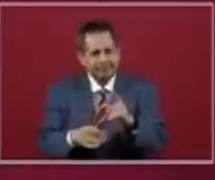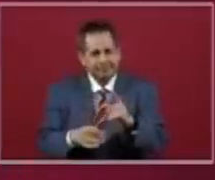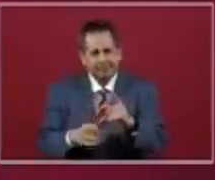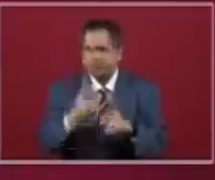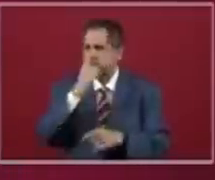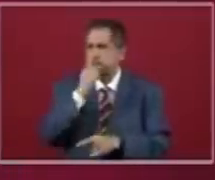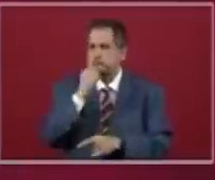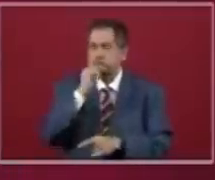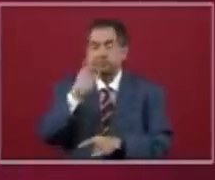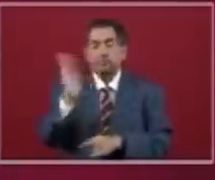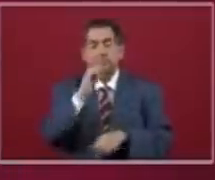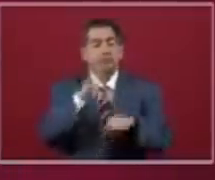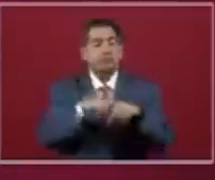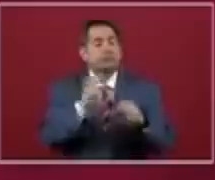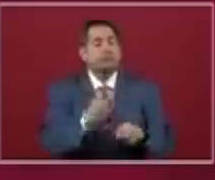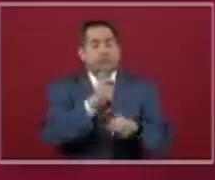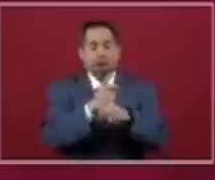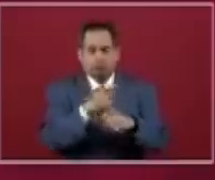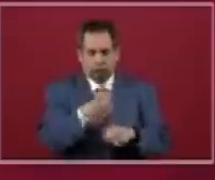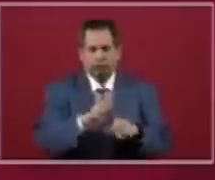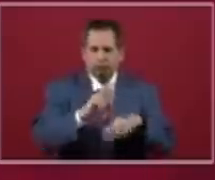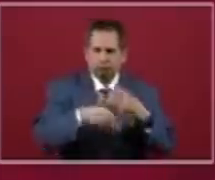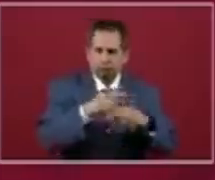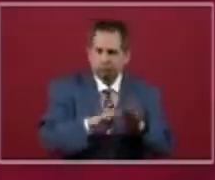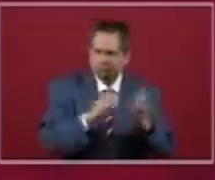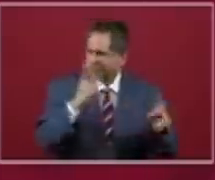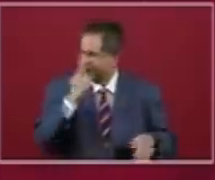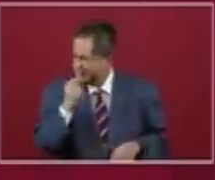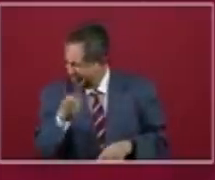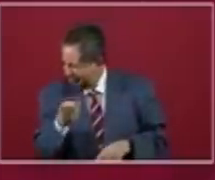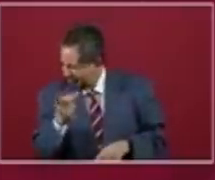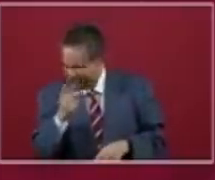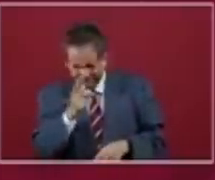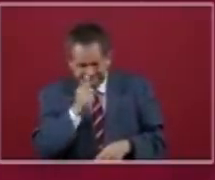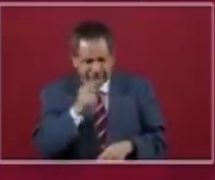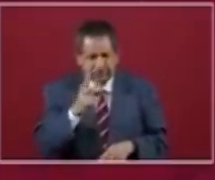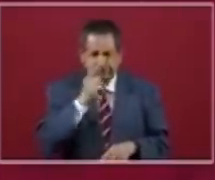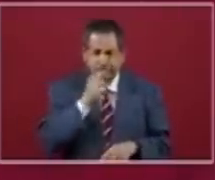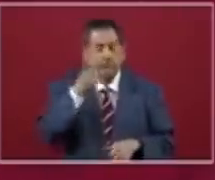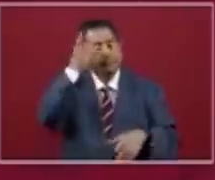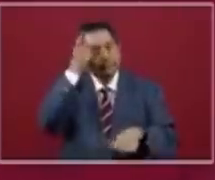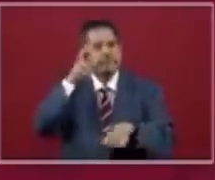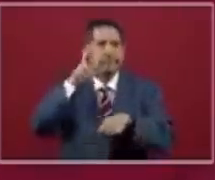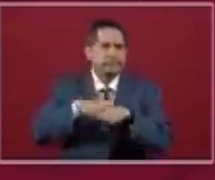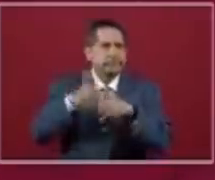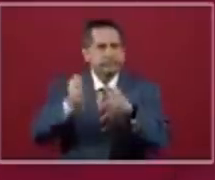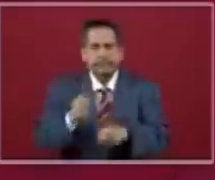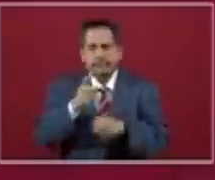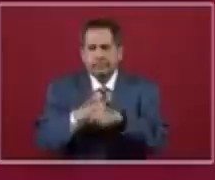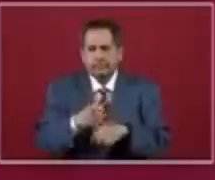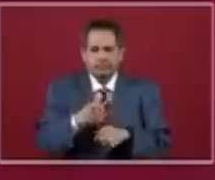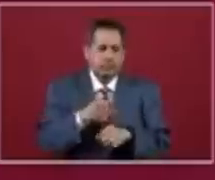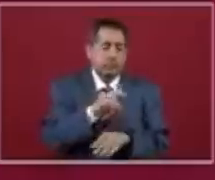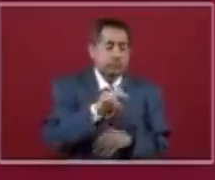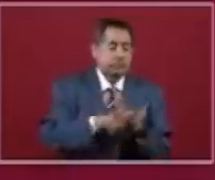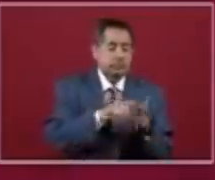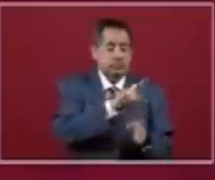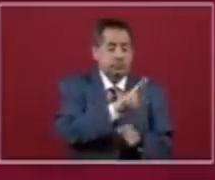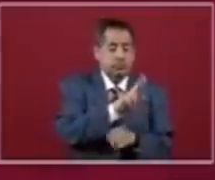Policía Federal de Seguridad. ¿Es policía? Sí. Dirección General de Seguridad. Del